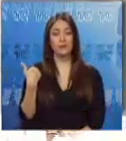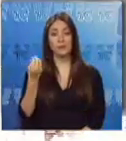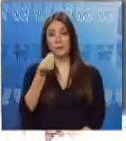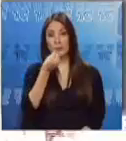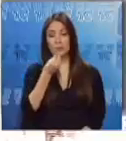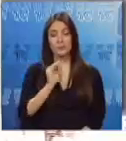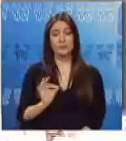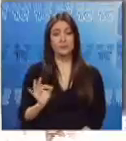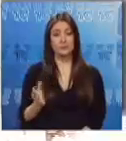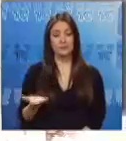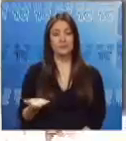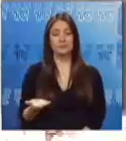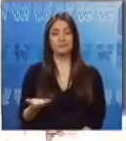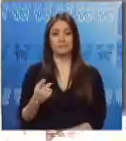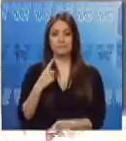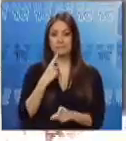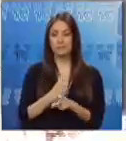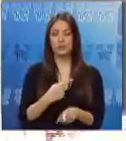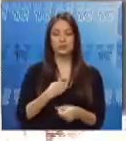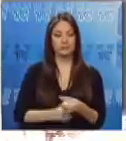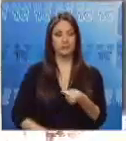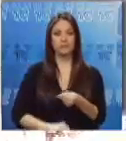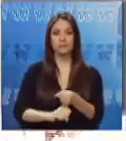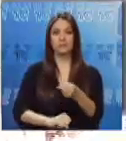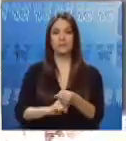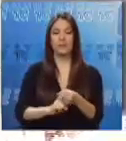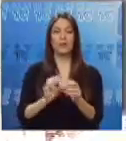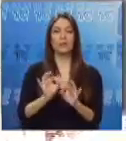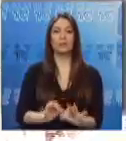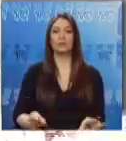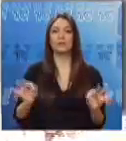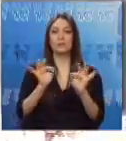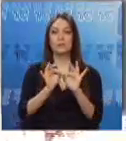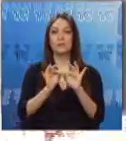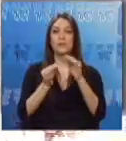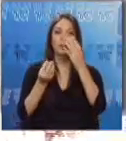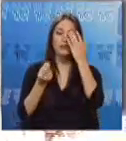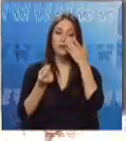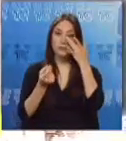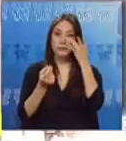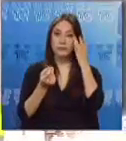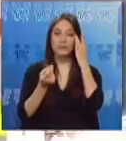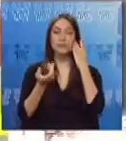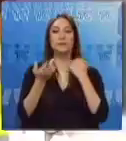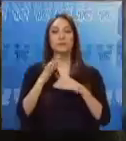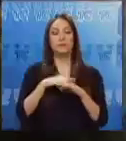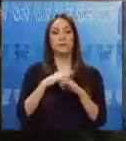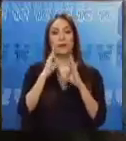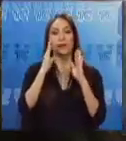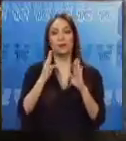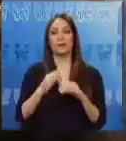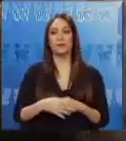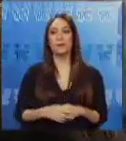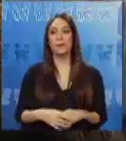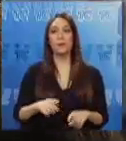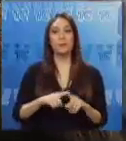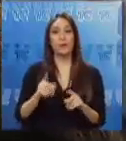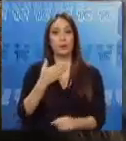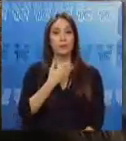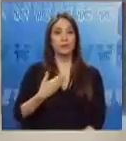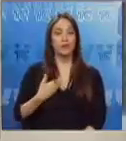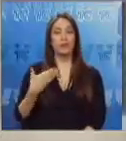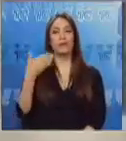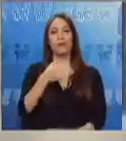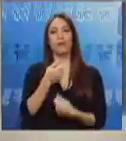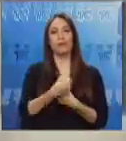gastronomía. Entonces, todo nuestro apoyo para rescatar todo ese potencial. Luego el presidente se dirigió a un